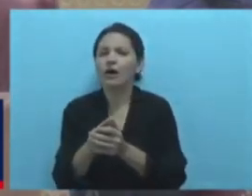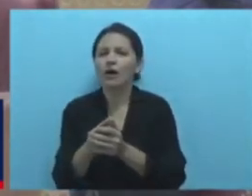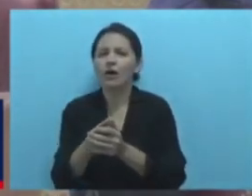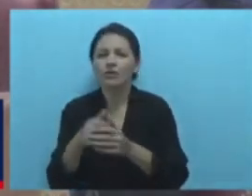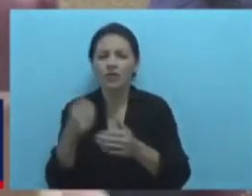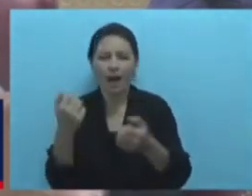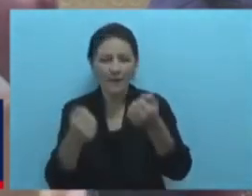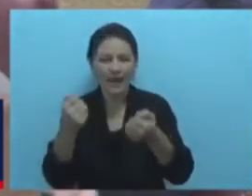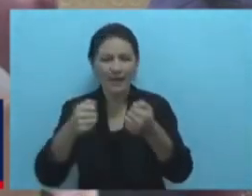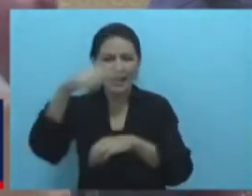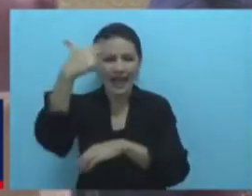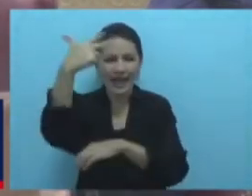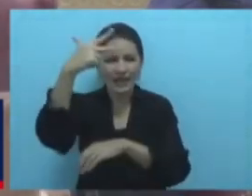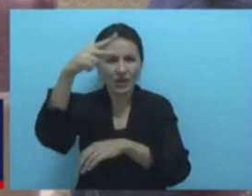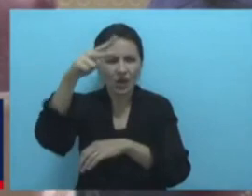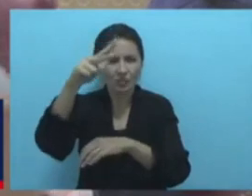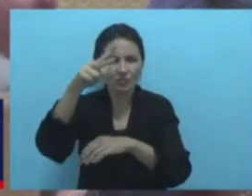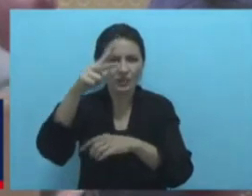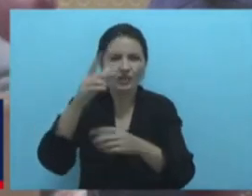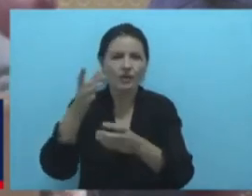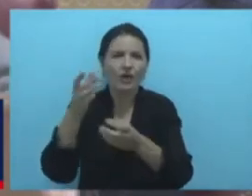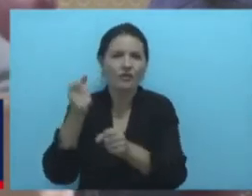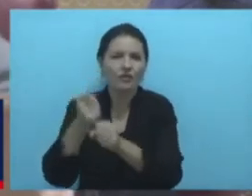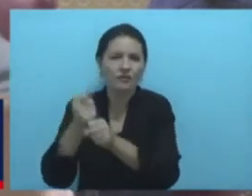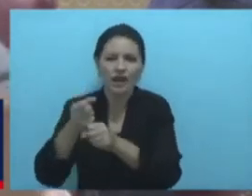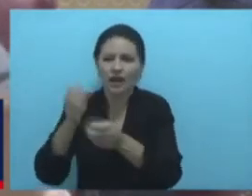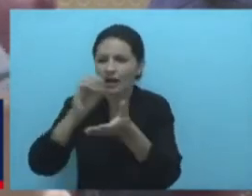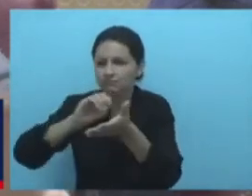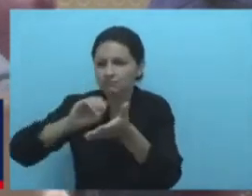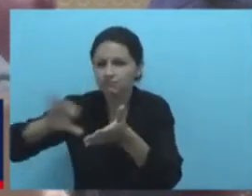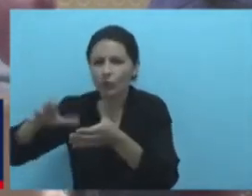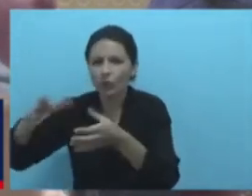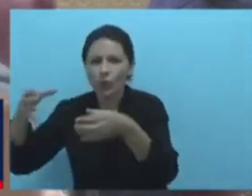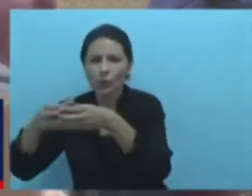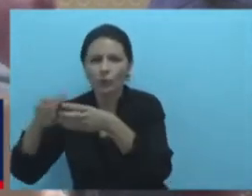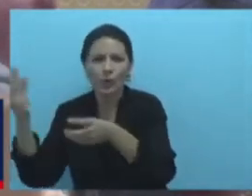manejando nada más y nada menos que lo que circula por el río Paraná